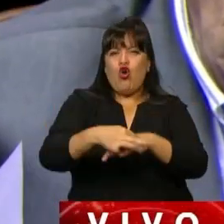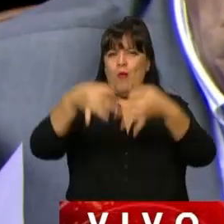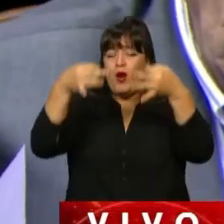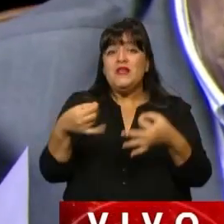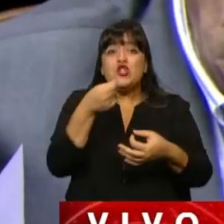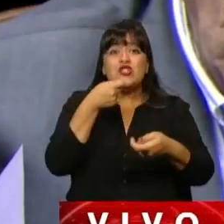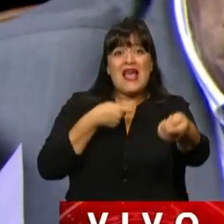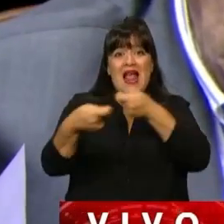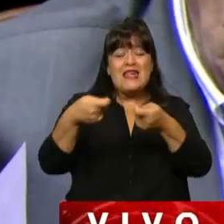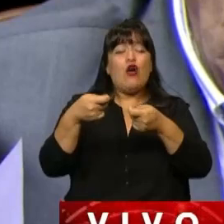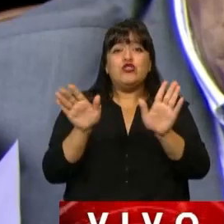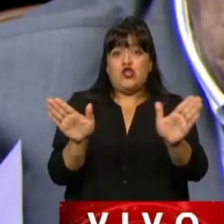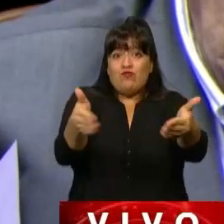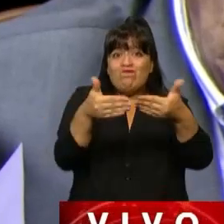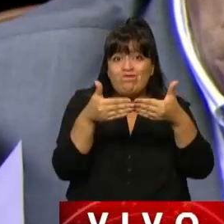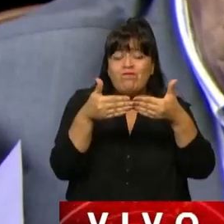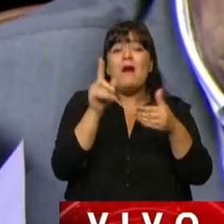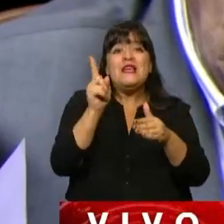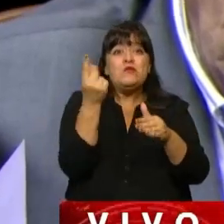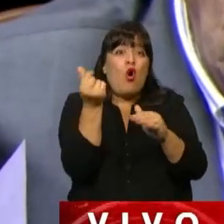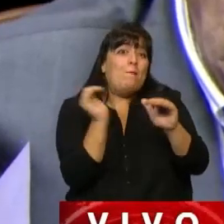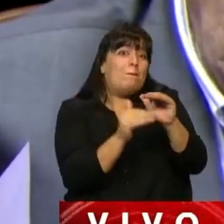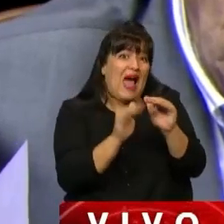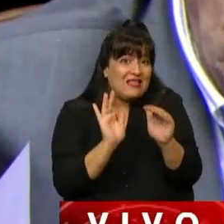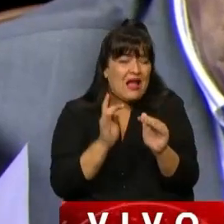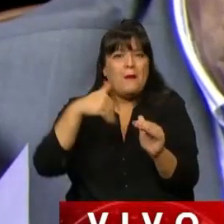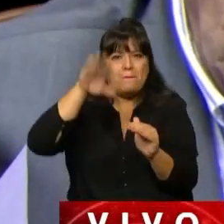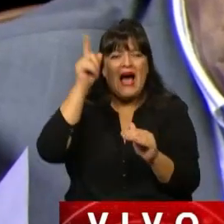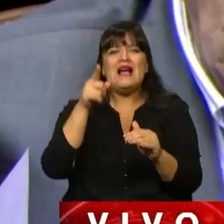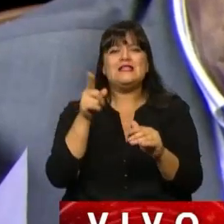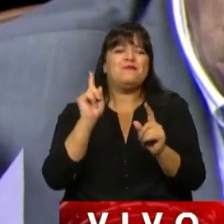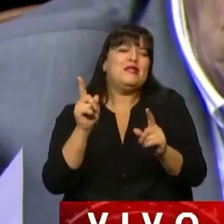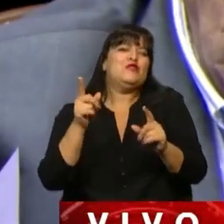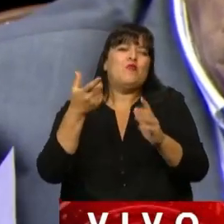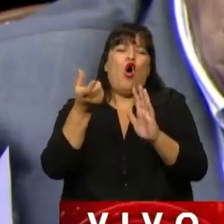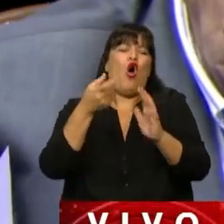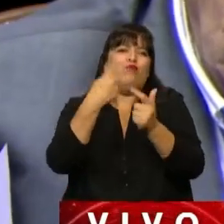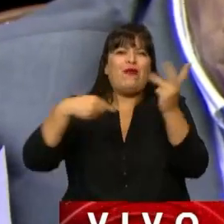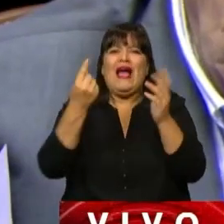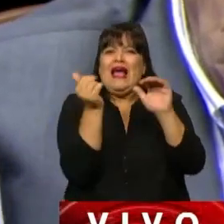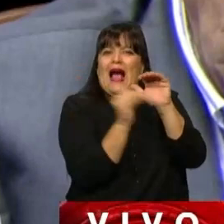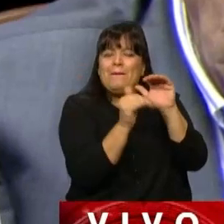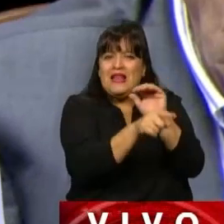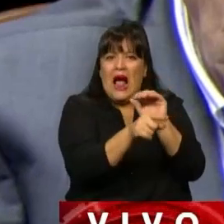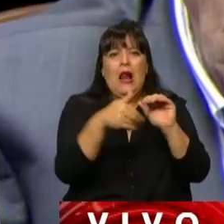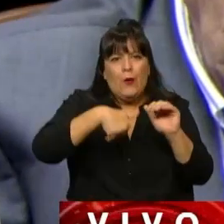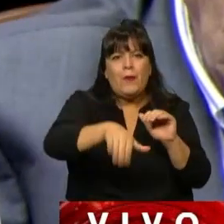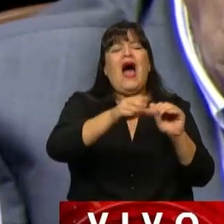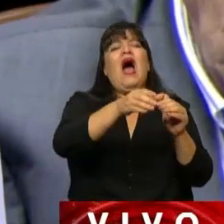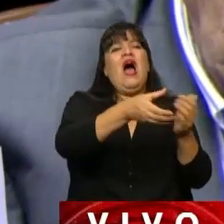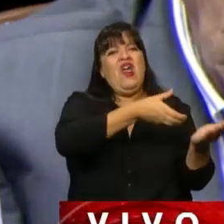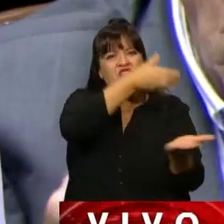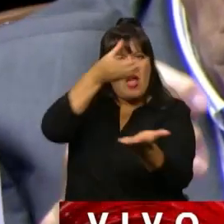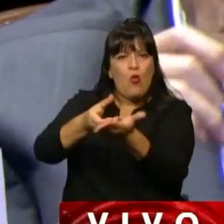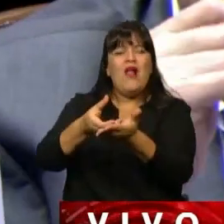la negociación se cerraba, ese dinero, sobre todo lo que habían sido las amortizaciones de capital, iban a ser devueltos